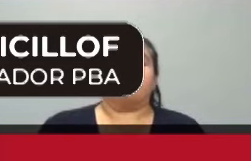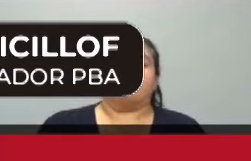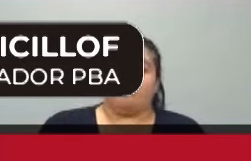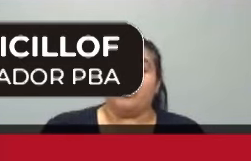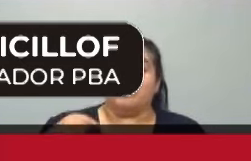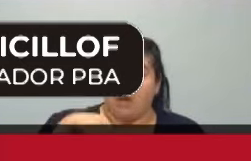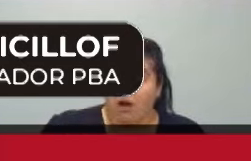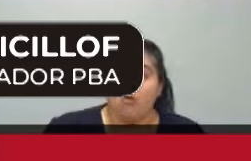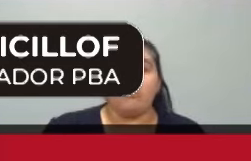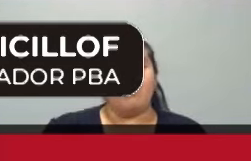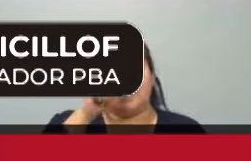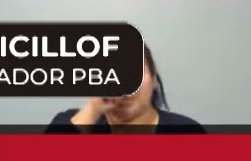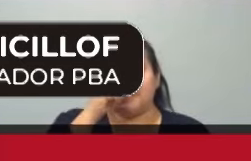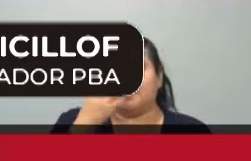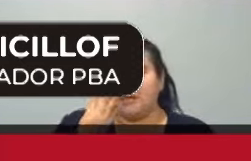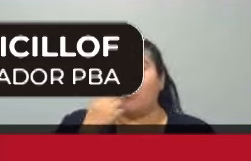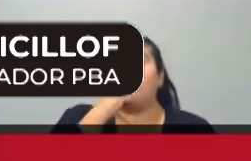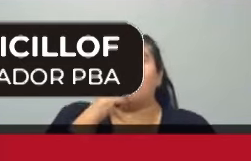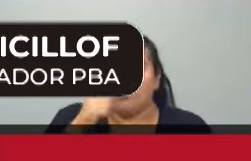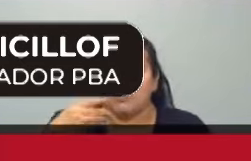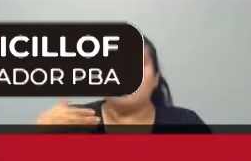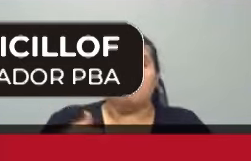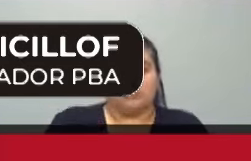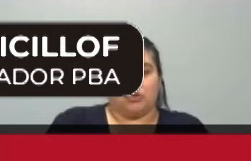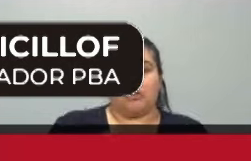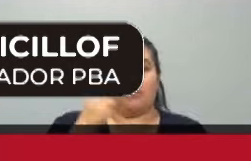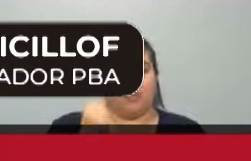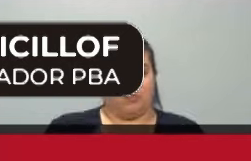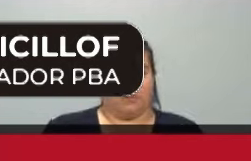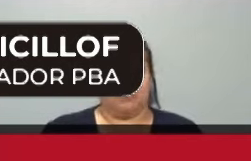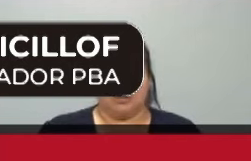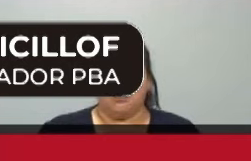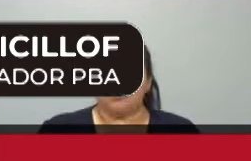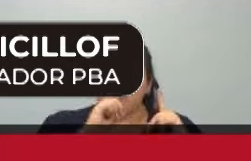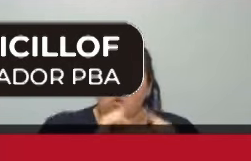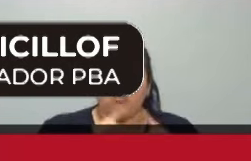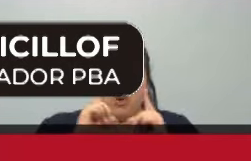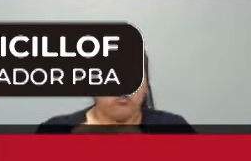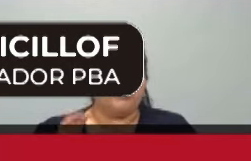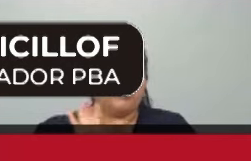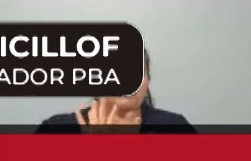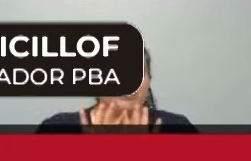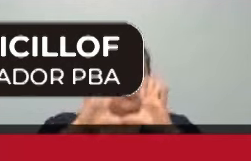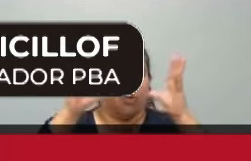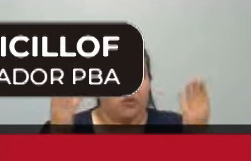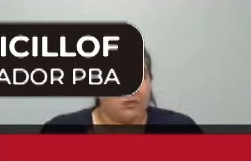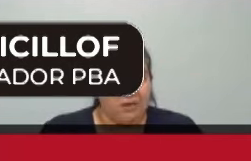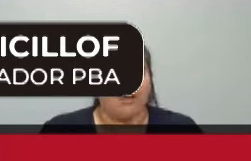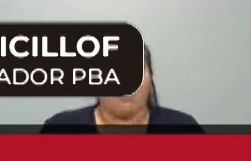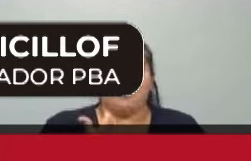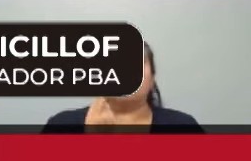este concepto, 74 mil millones de pesos. Toda esta cuenta totaliza